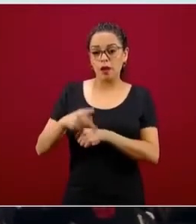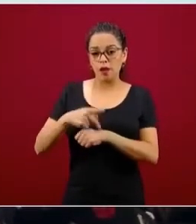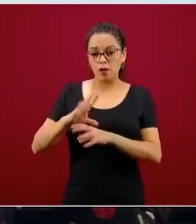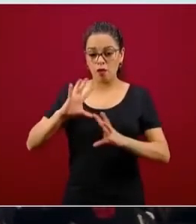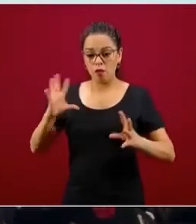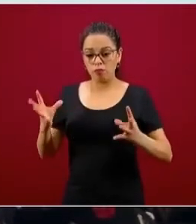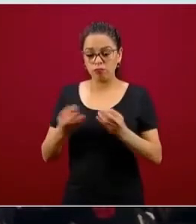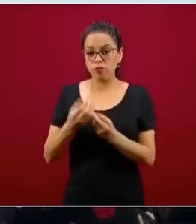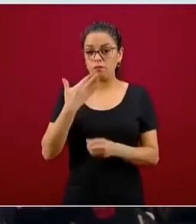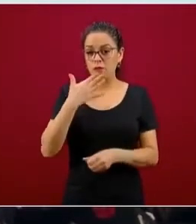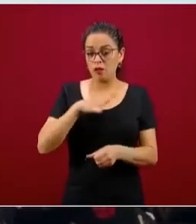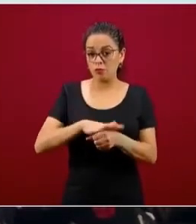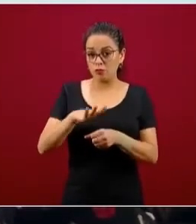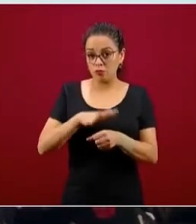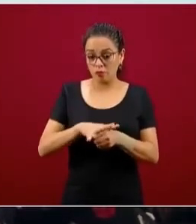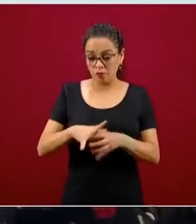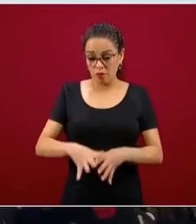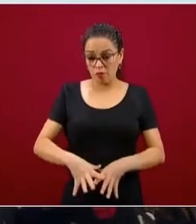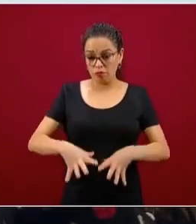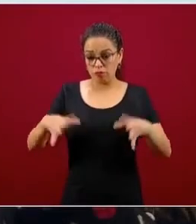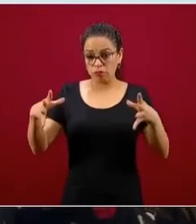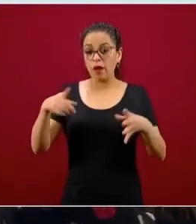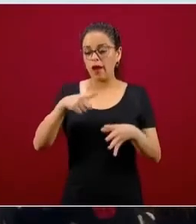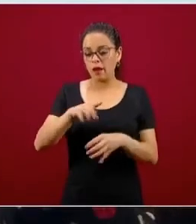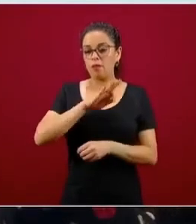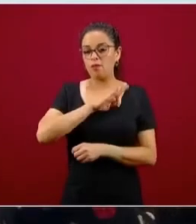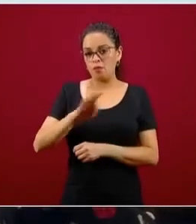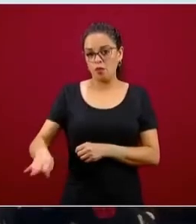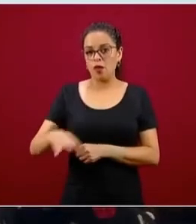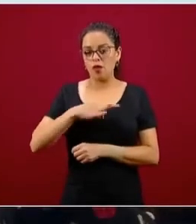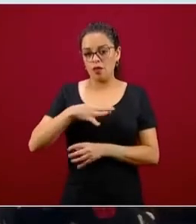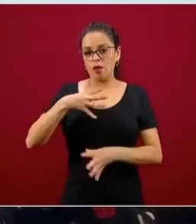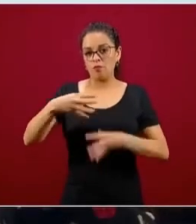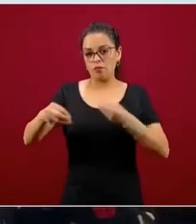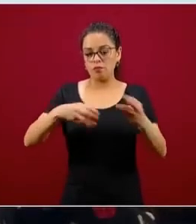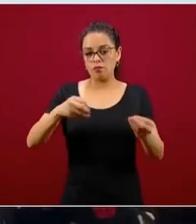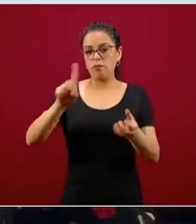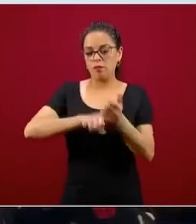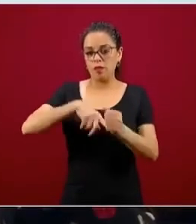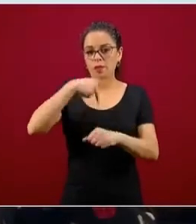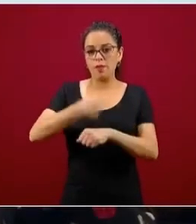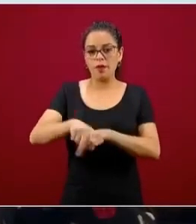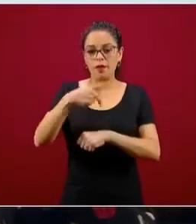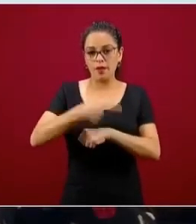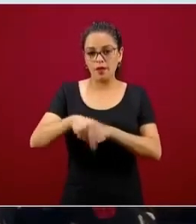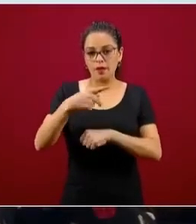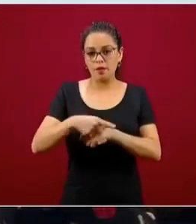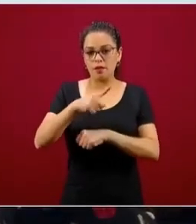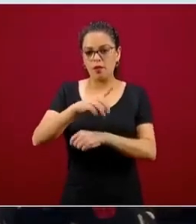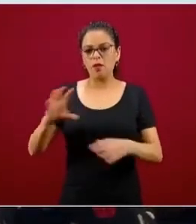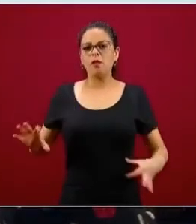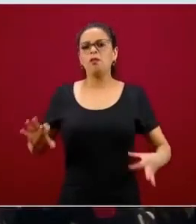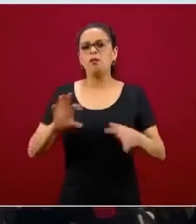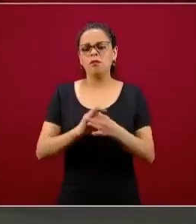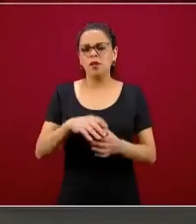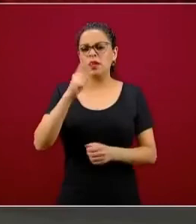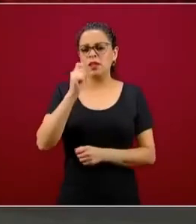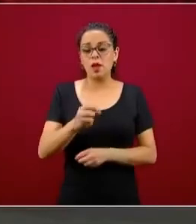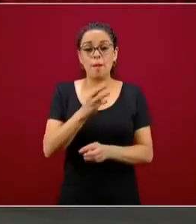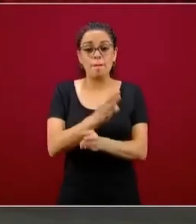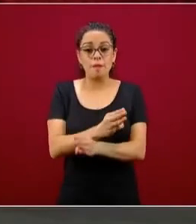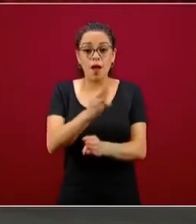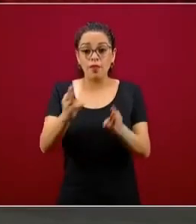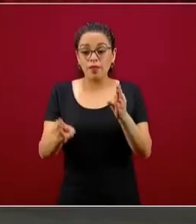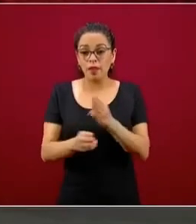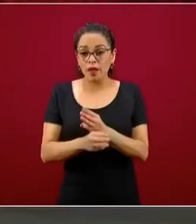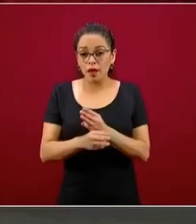ser considerados como causantes de enfermedad, como peligrosos, y esto se refiere generalmente a los materiales